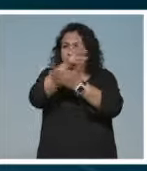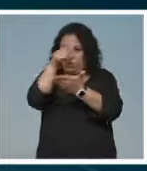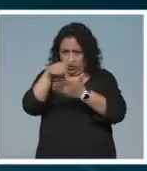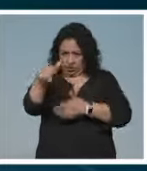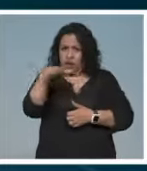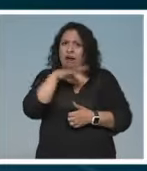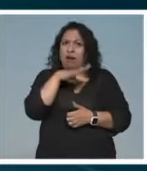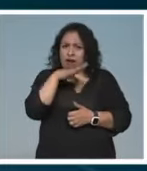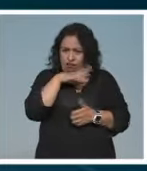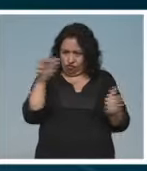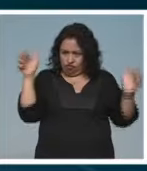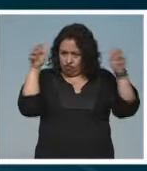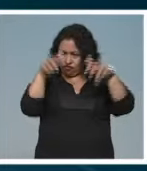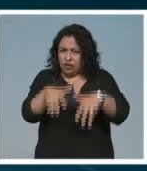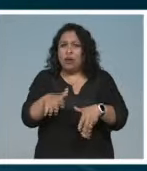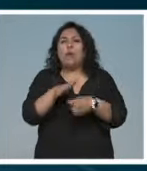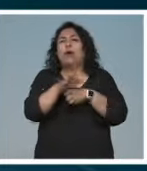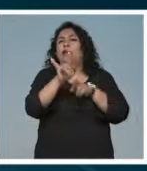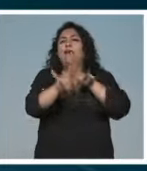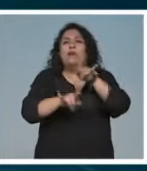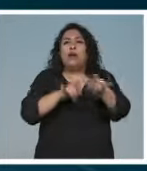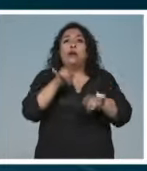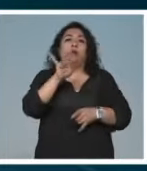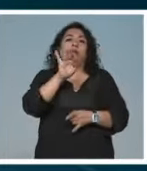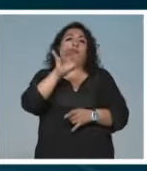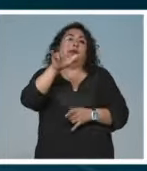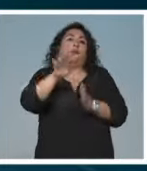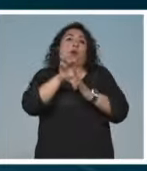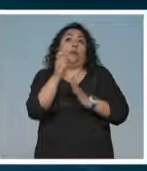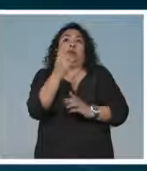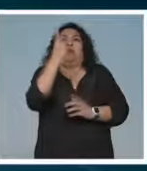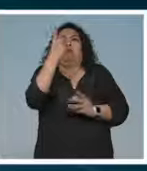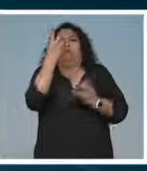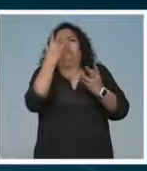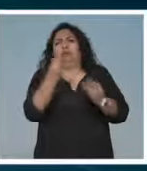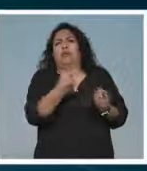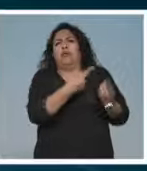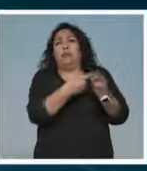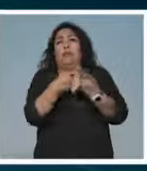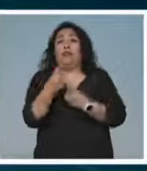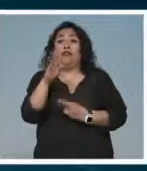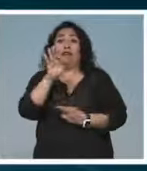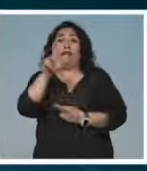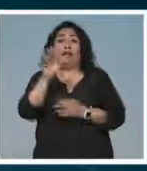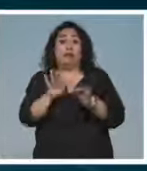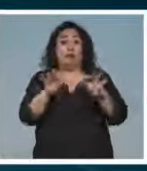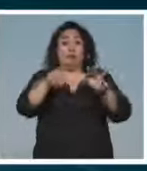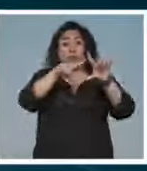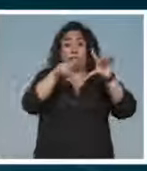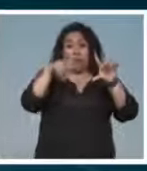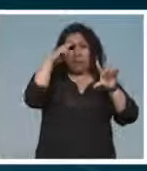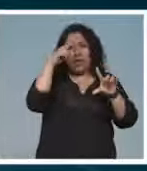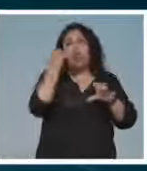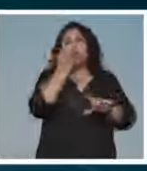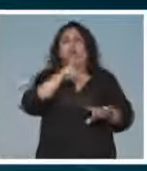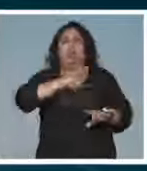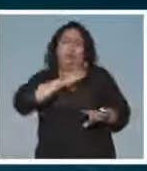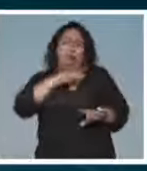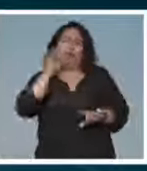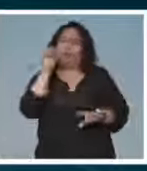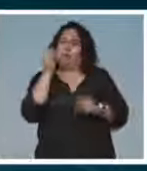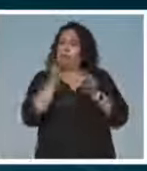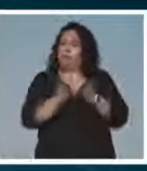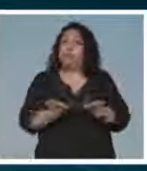que se dan, que son las ferias del libro, la FIL es una de tantas, pero es una muy importante para nuestro país y para Iberoamérica